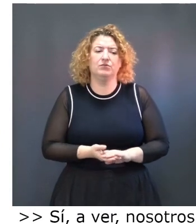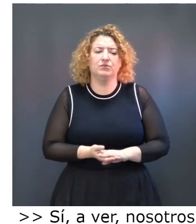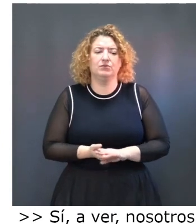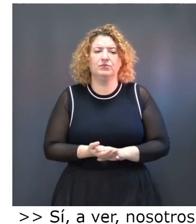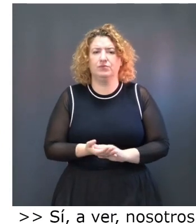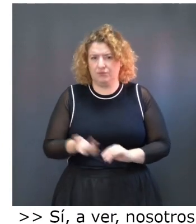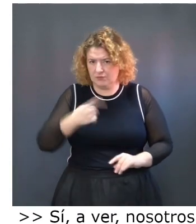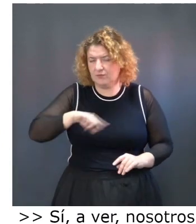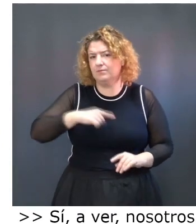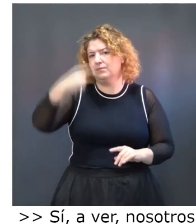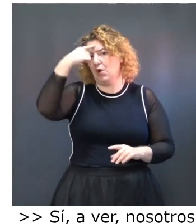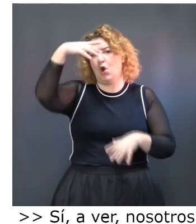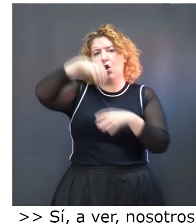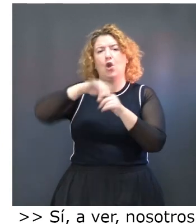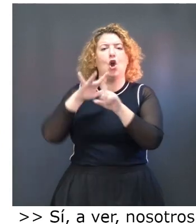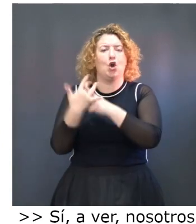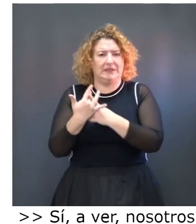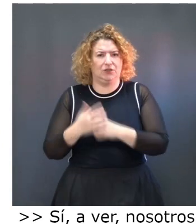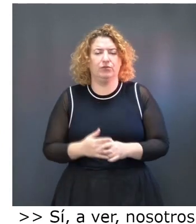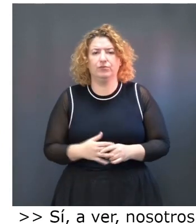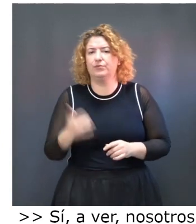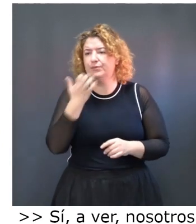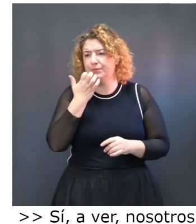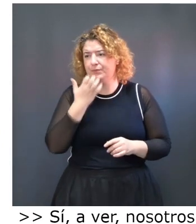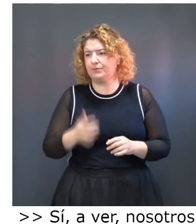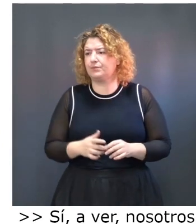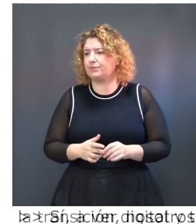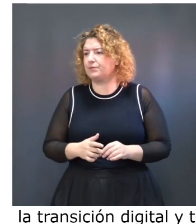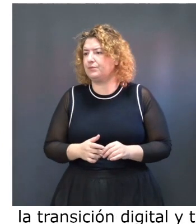y tenemos en cuenta estos contextos, ¿no? Entonces, de hecho, por ejemplo,